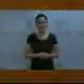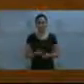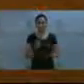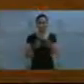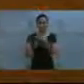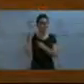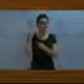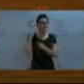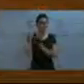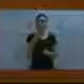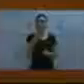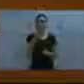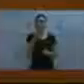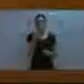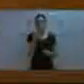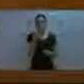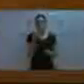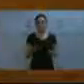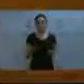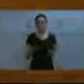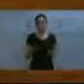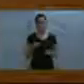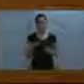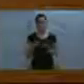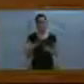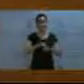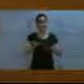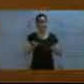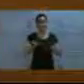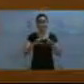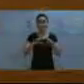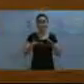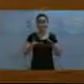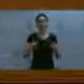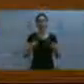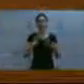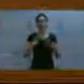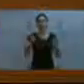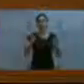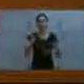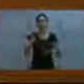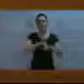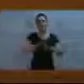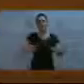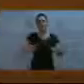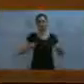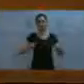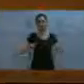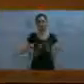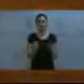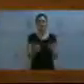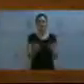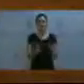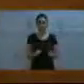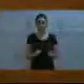el aeropuerto de Asturias, era el primer aeropuerto de los pequeños aeropuertos. Por lo tanto, consulte a los suyos. Yo